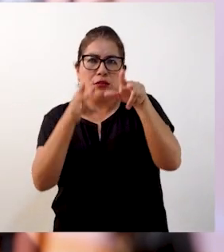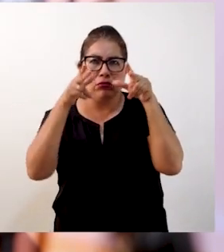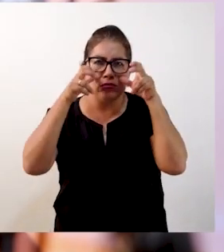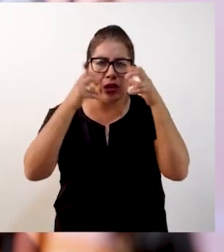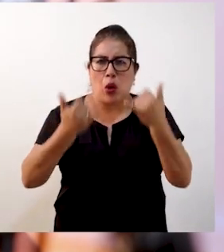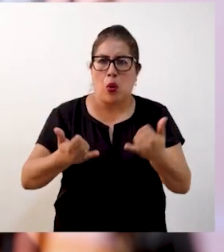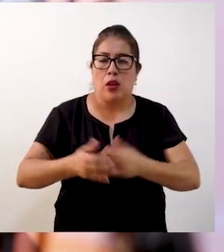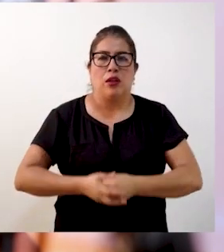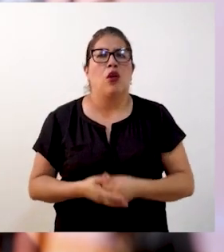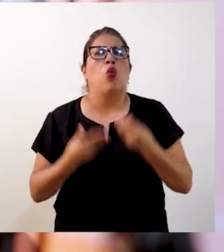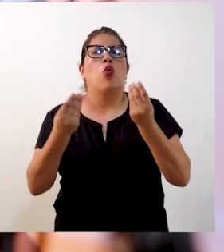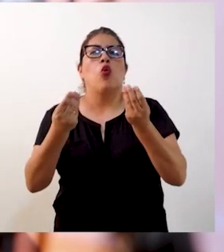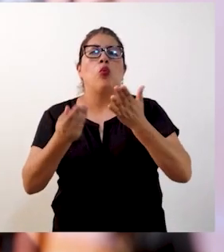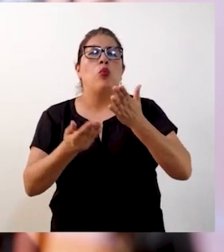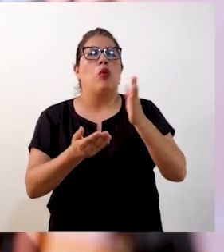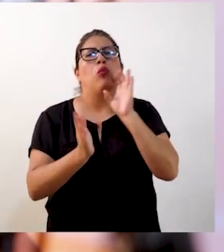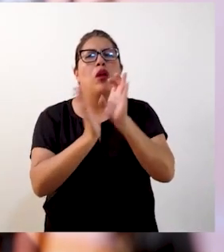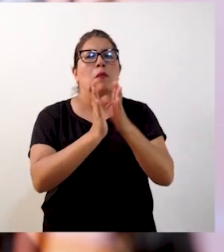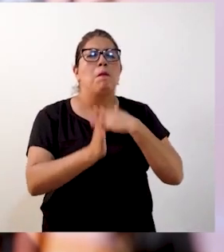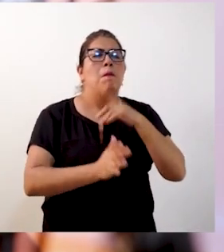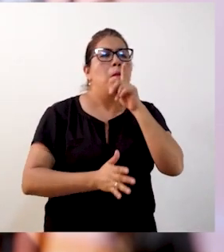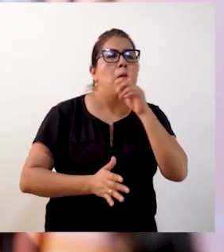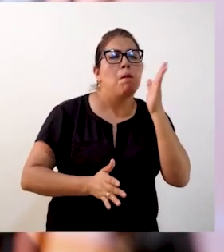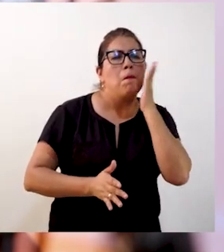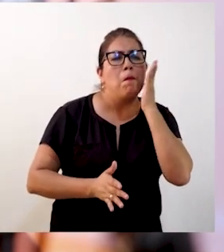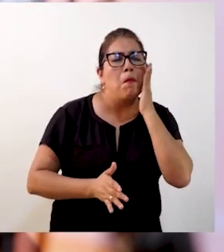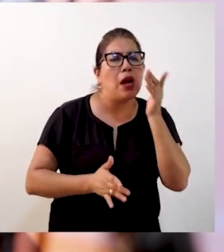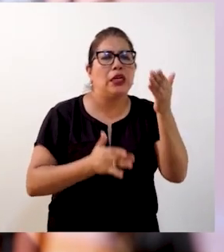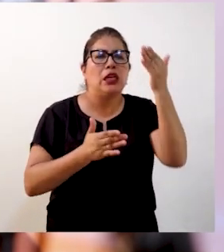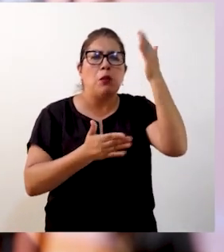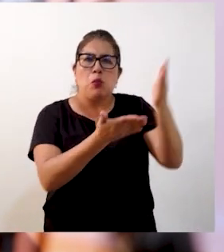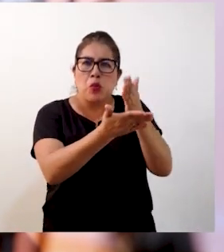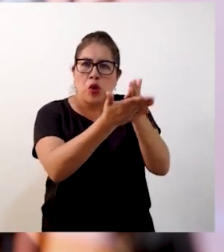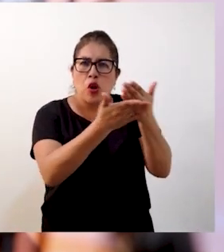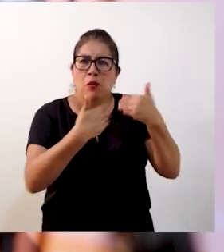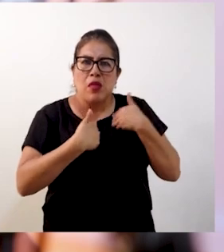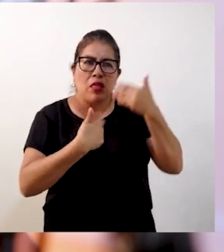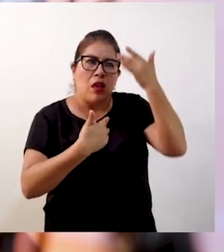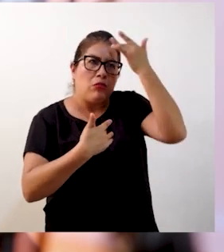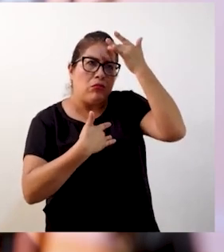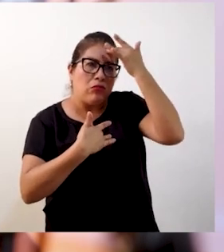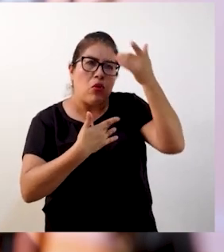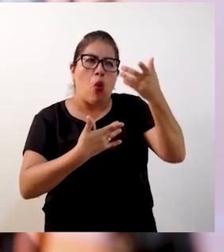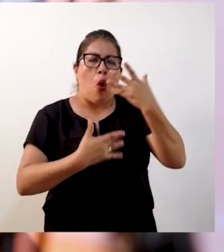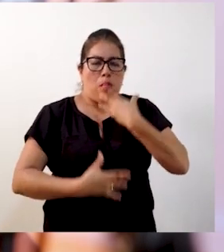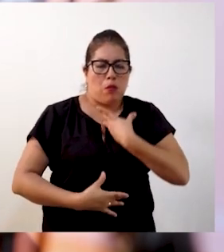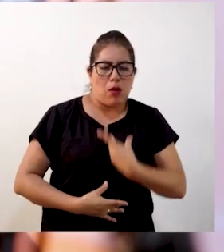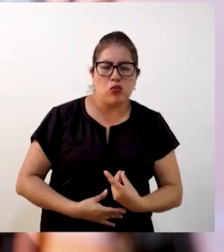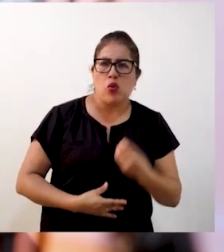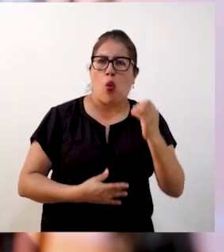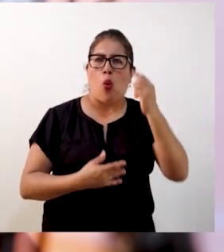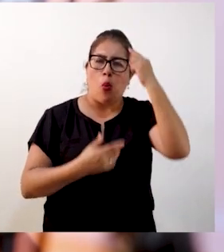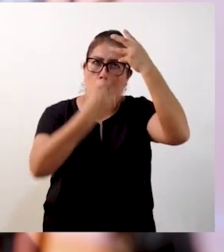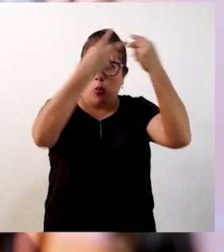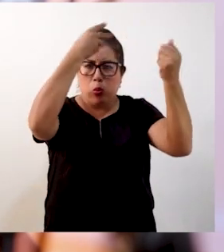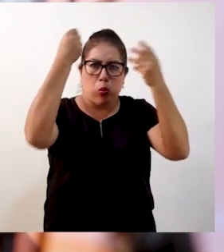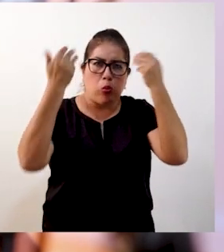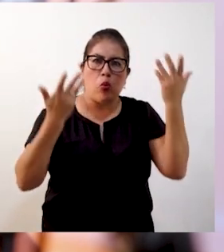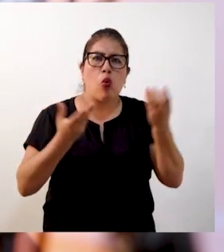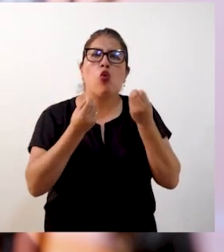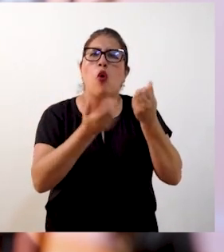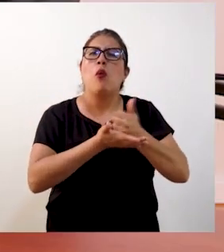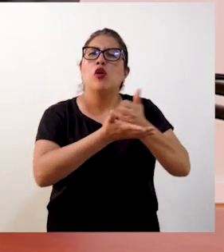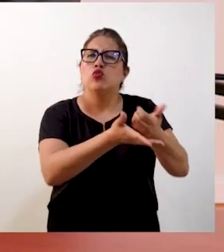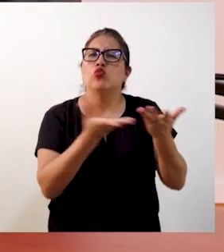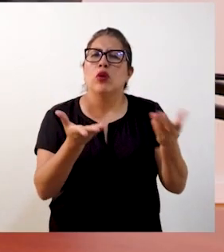¿Cómo tratar a nuestros padres, a nuestros abuelitos? ¿Cómo tratar cuando una persona está con depresión? ¿Qué es lo que